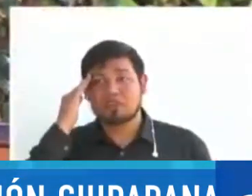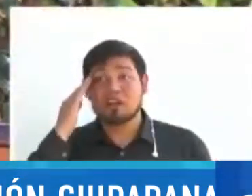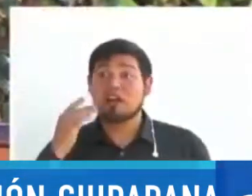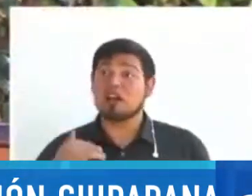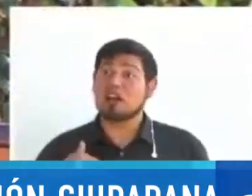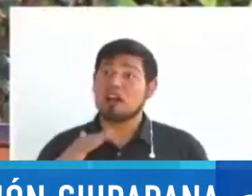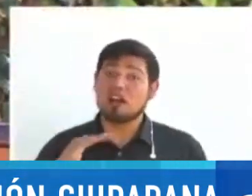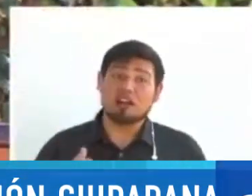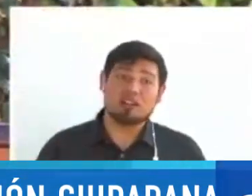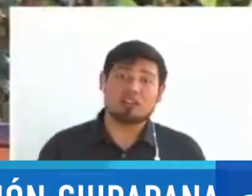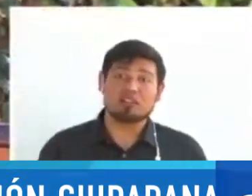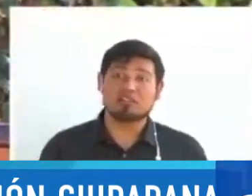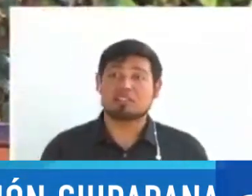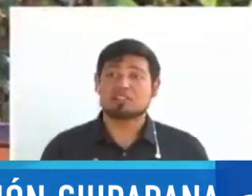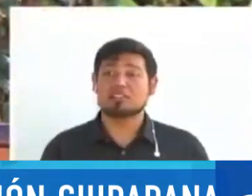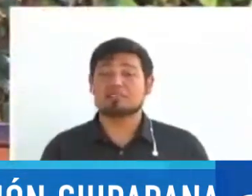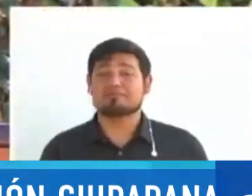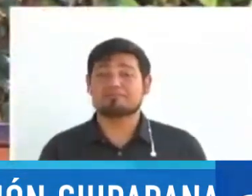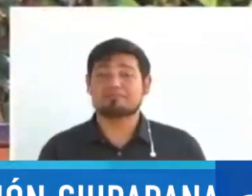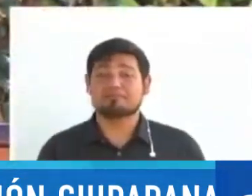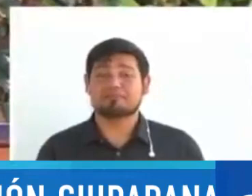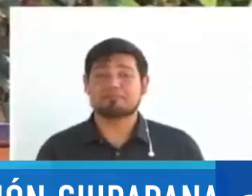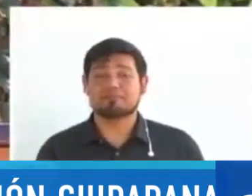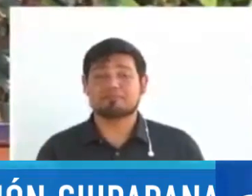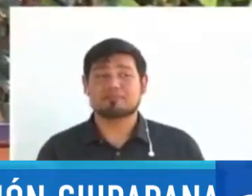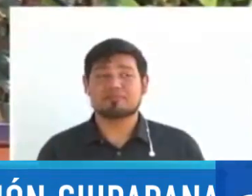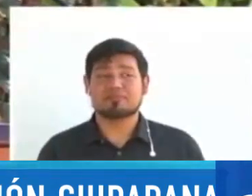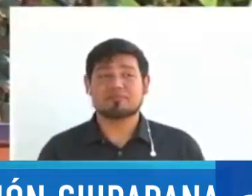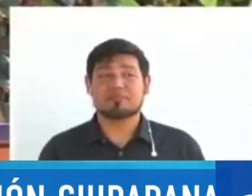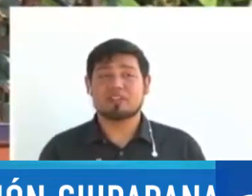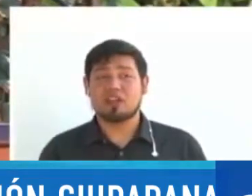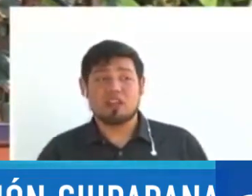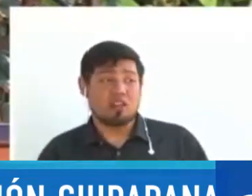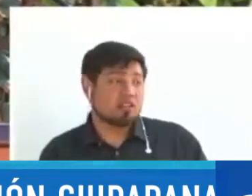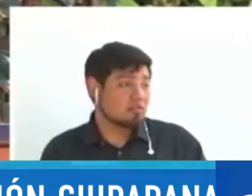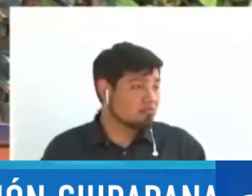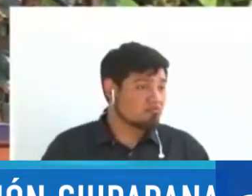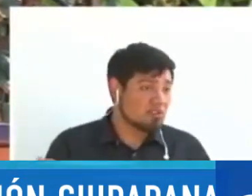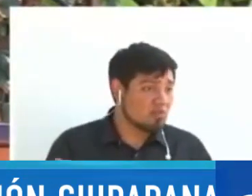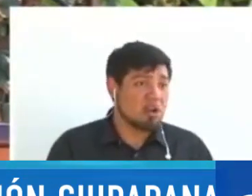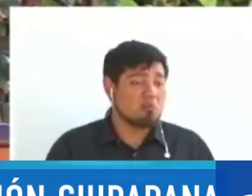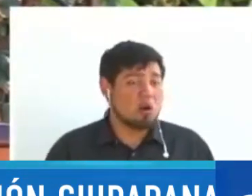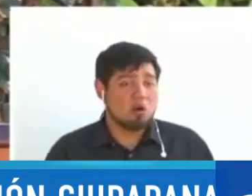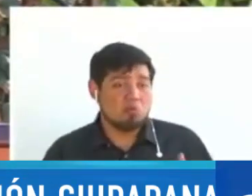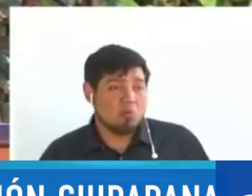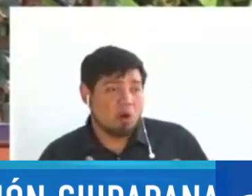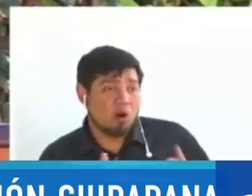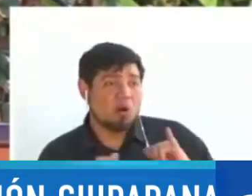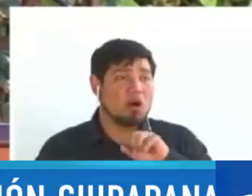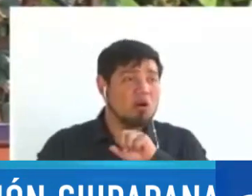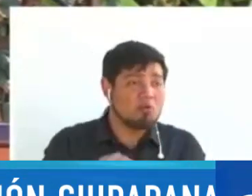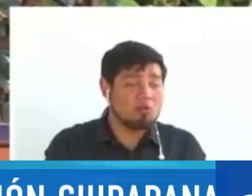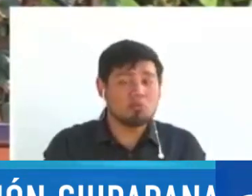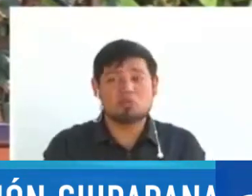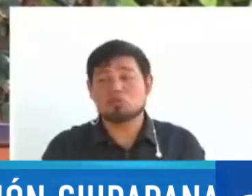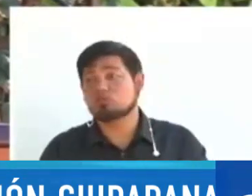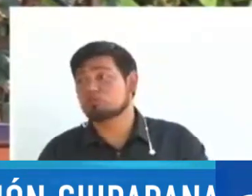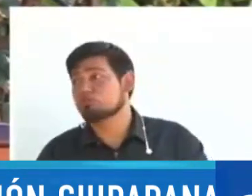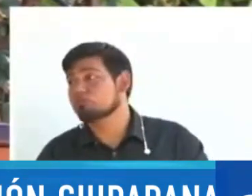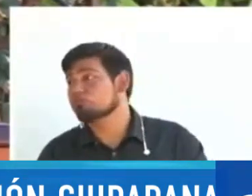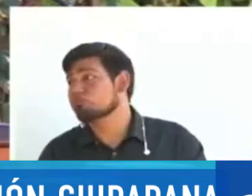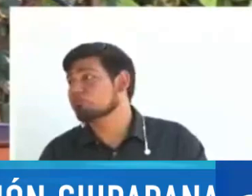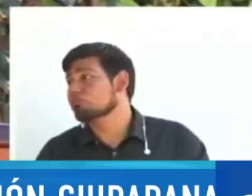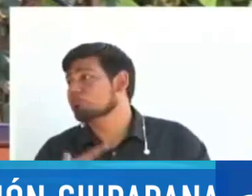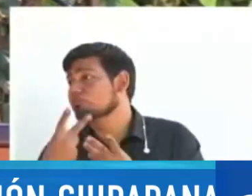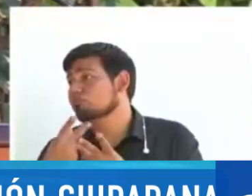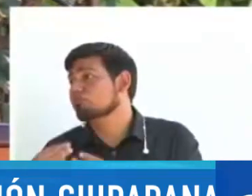jugar y por ahí la mente es frágil, se olvida fácilmente, Pero la verdad que cuando yo llegué acá a Valdivia